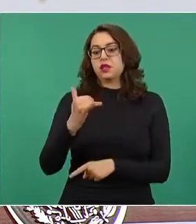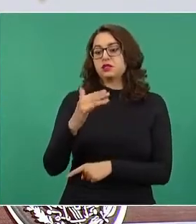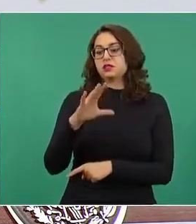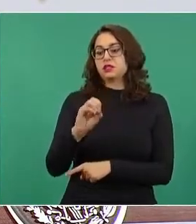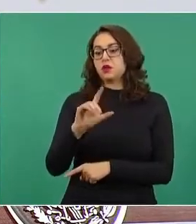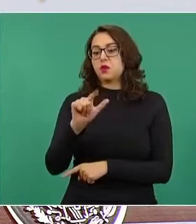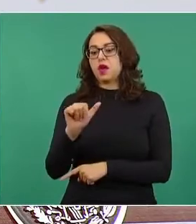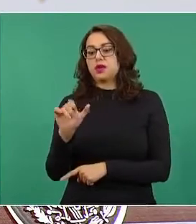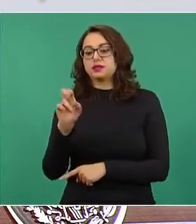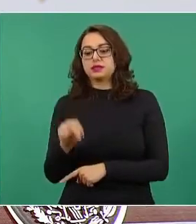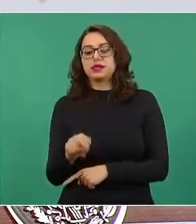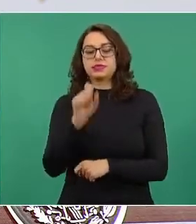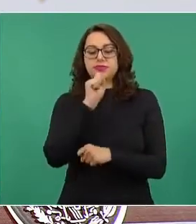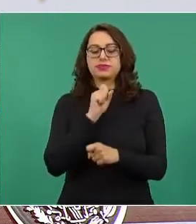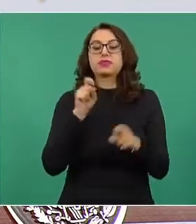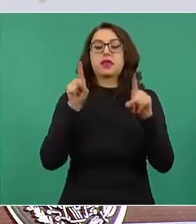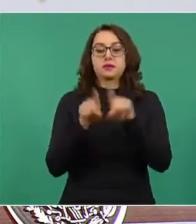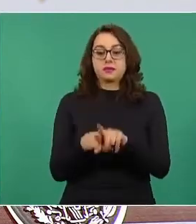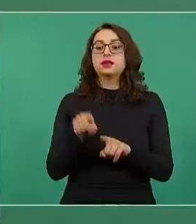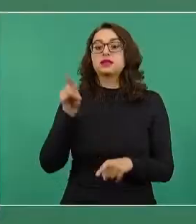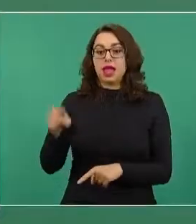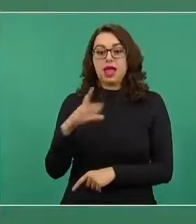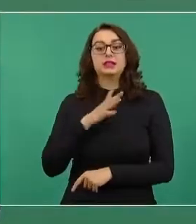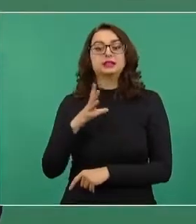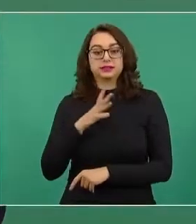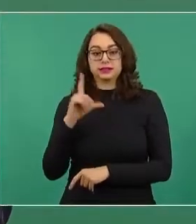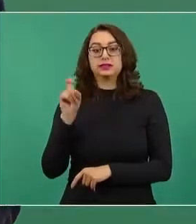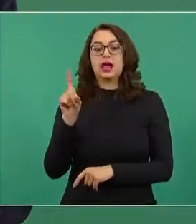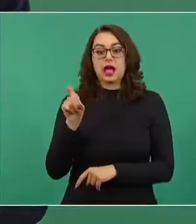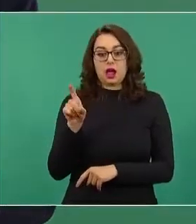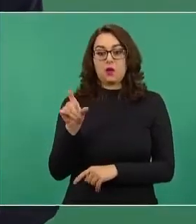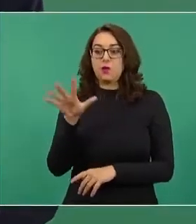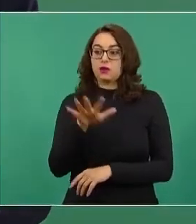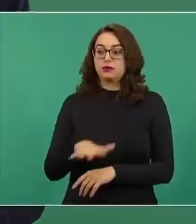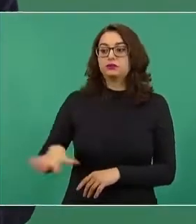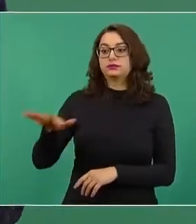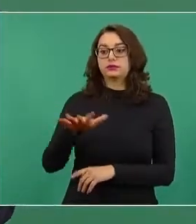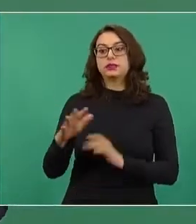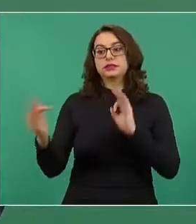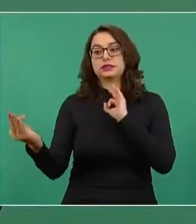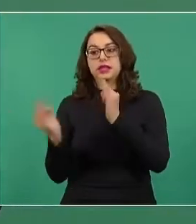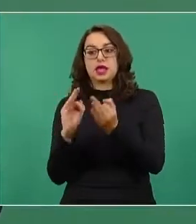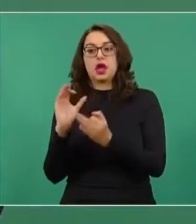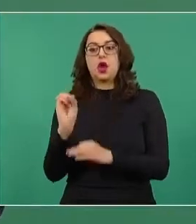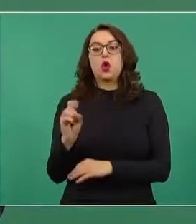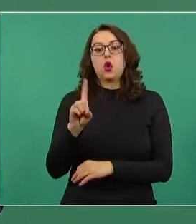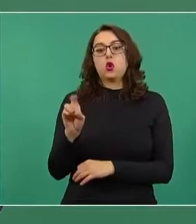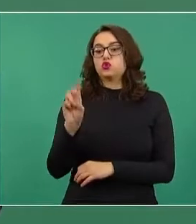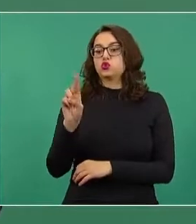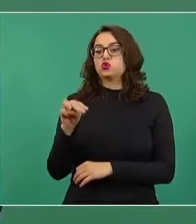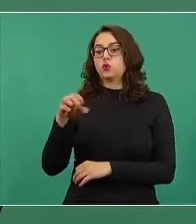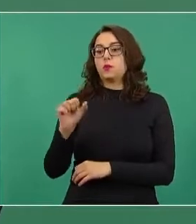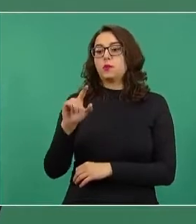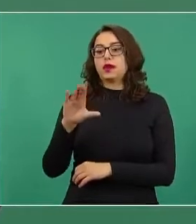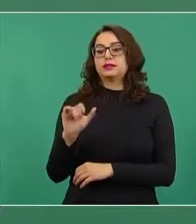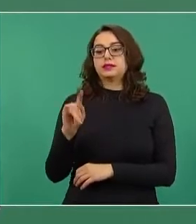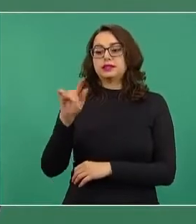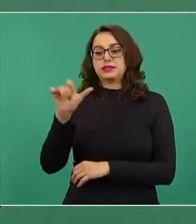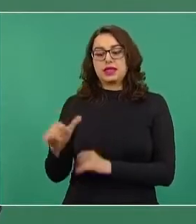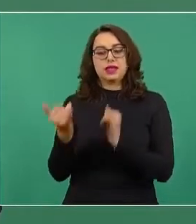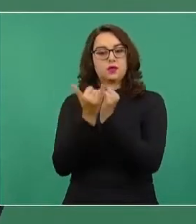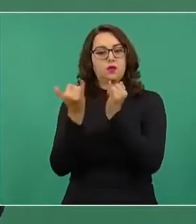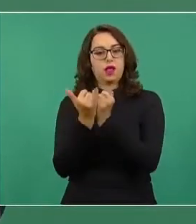poblado que está donde está la presa de Chicoacén, es Usumacinta, y no tenía agua en aquel